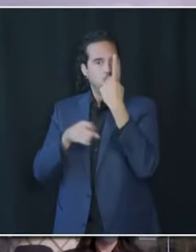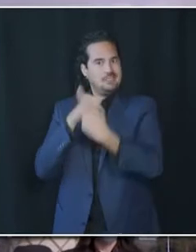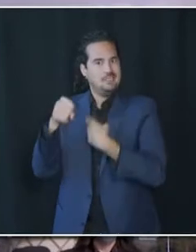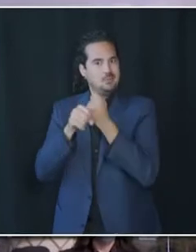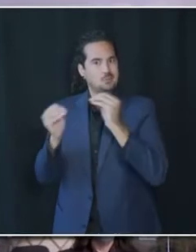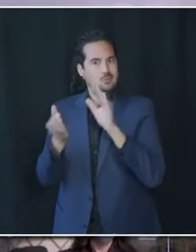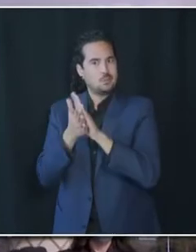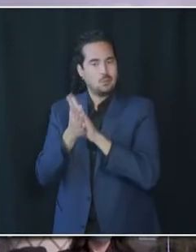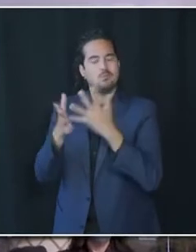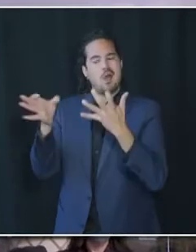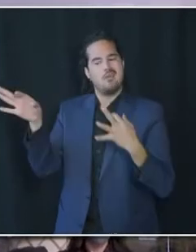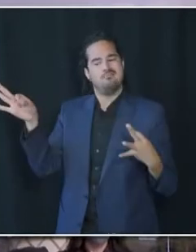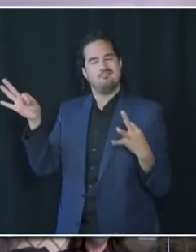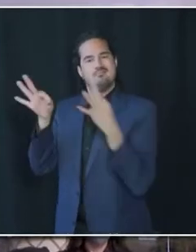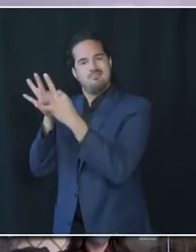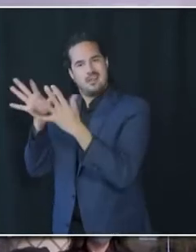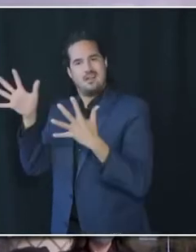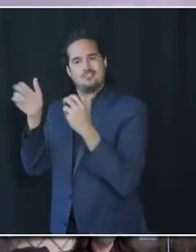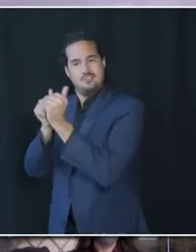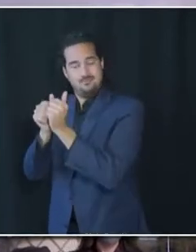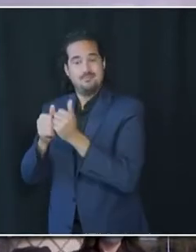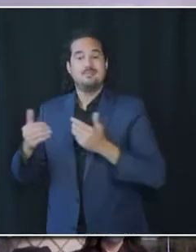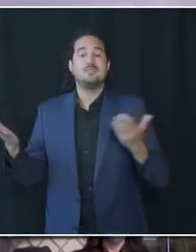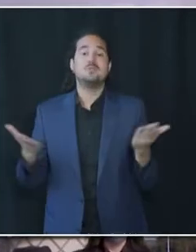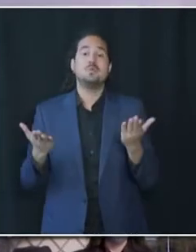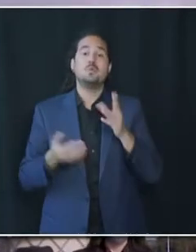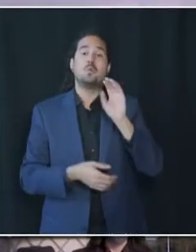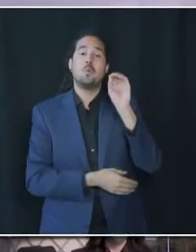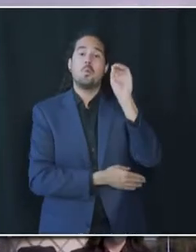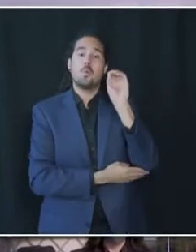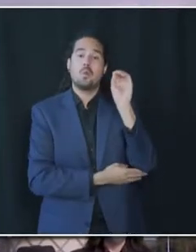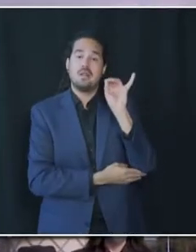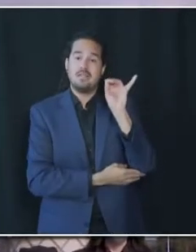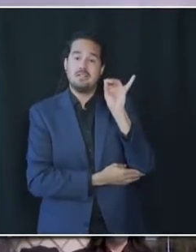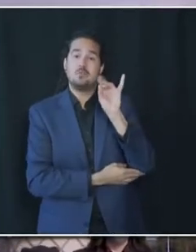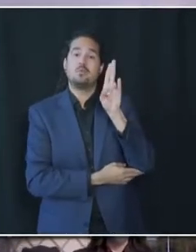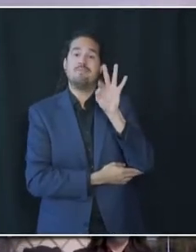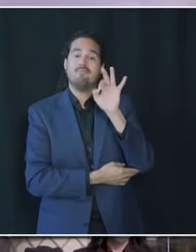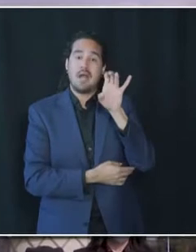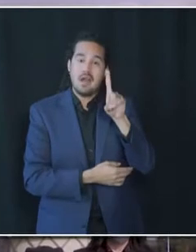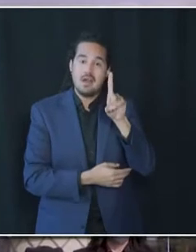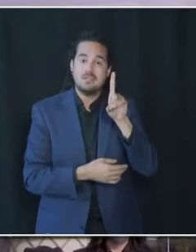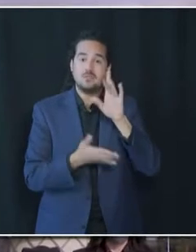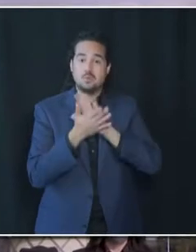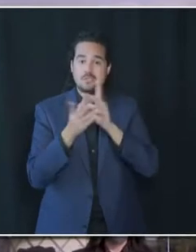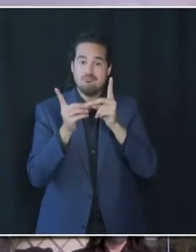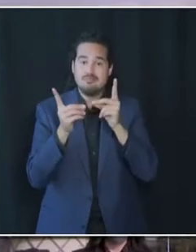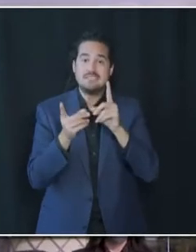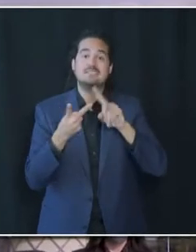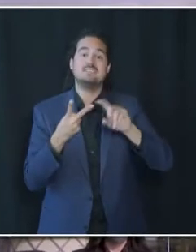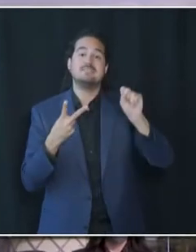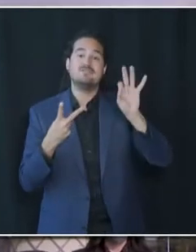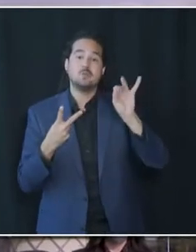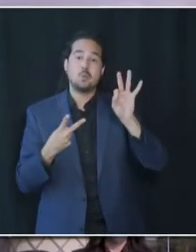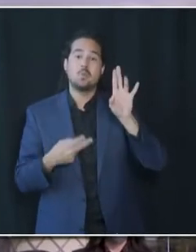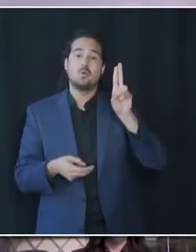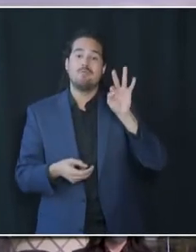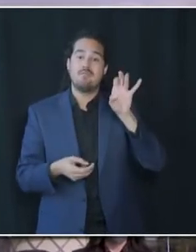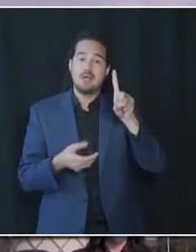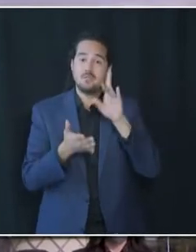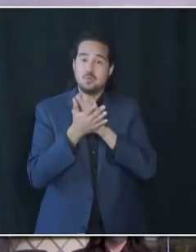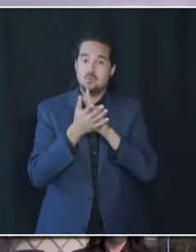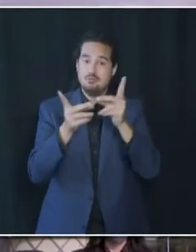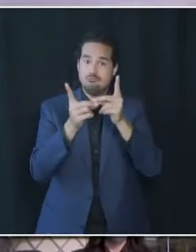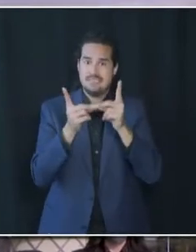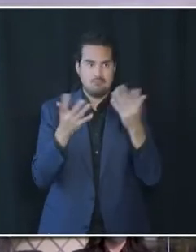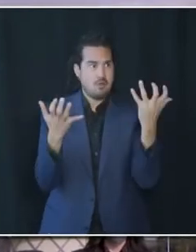los distritos escolares de esa francisco y oakland están abriendo lo están considerando extender el día